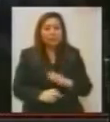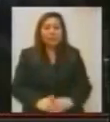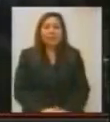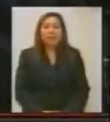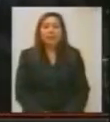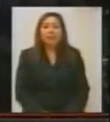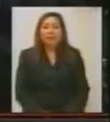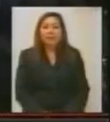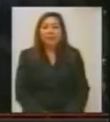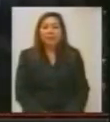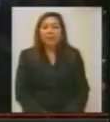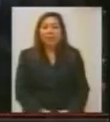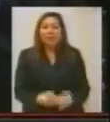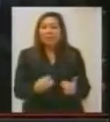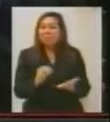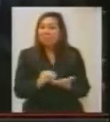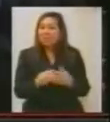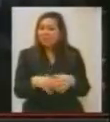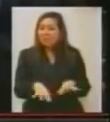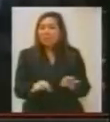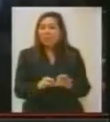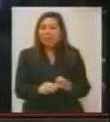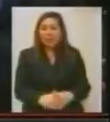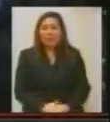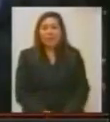que ese es un problema central.